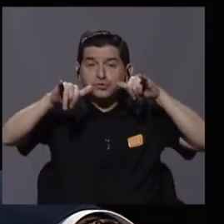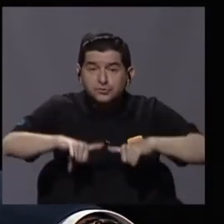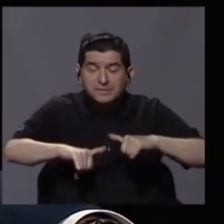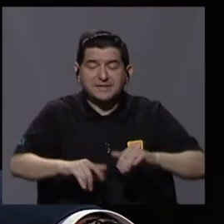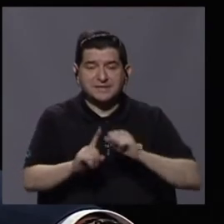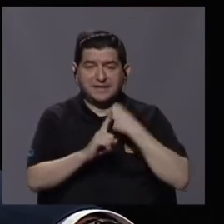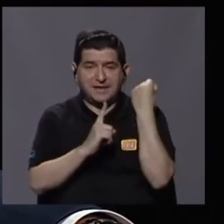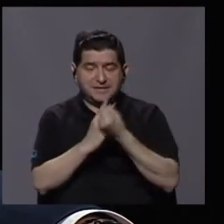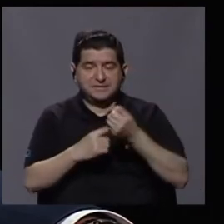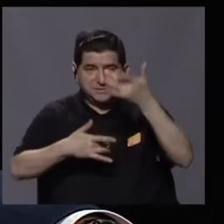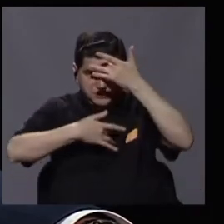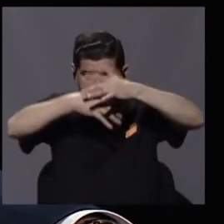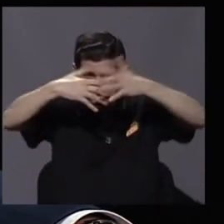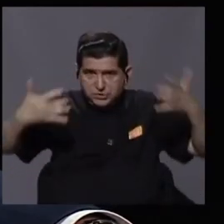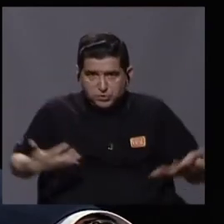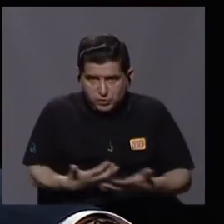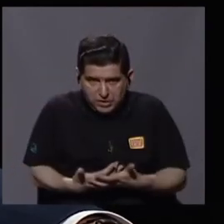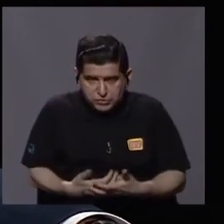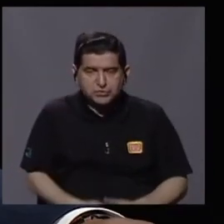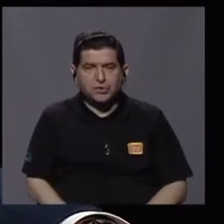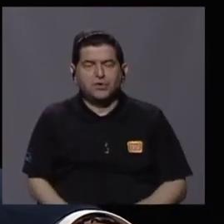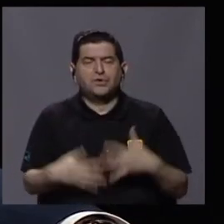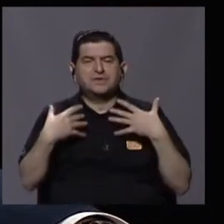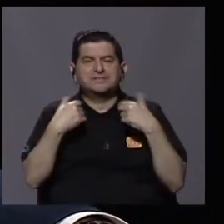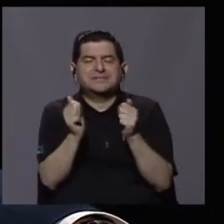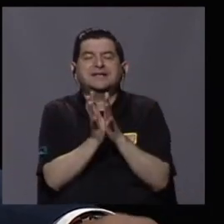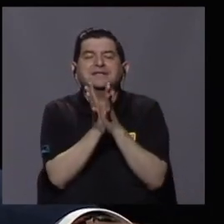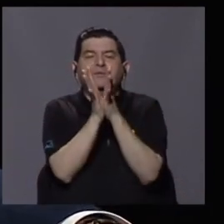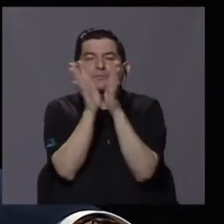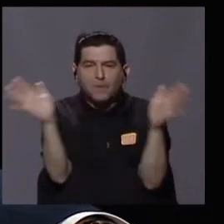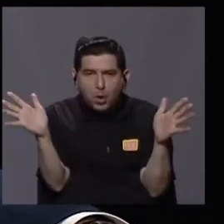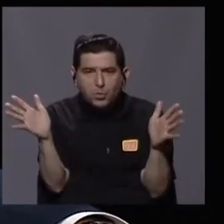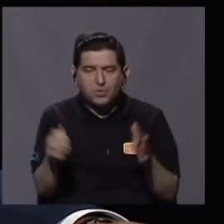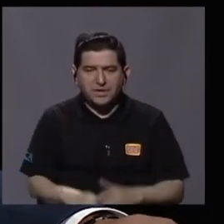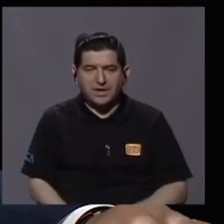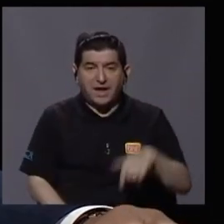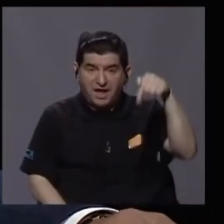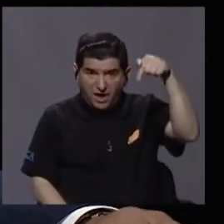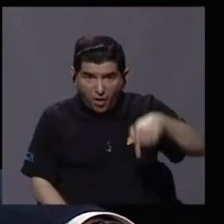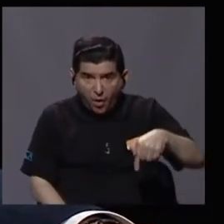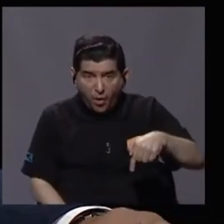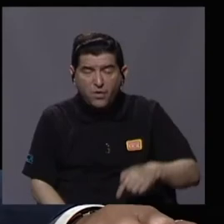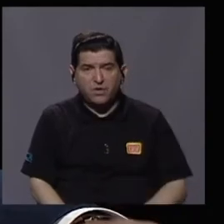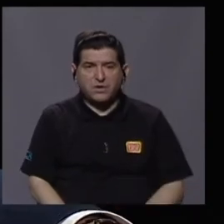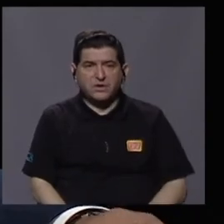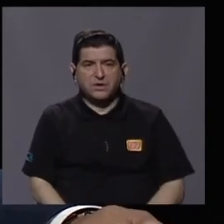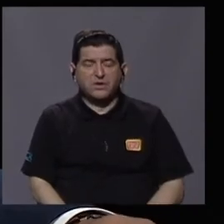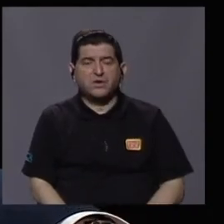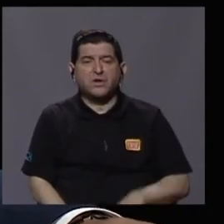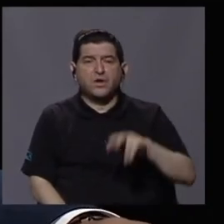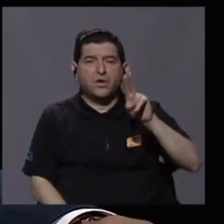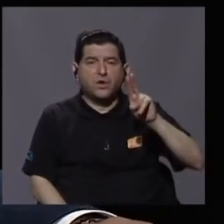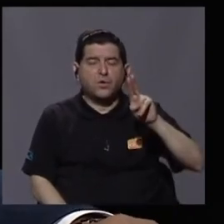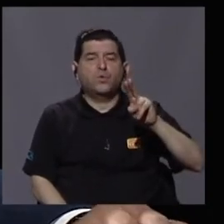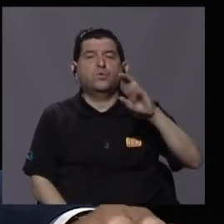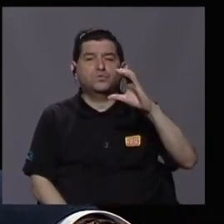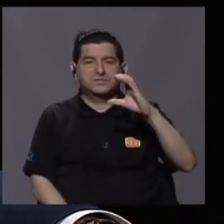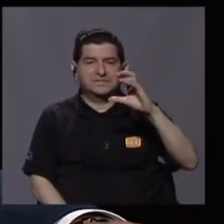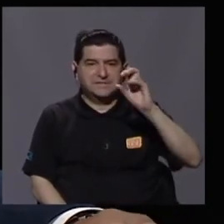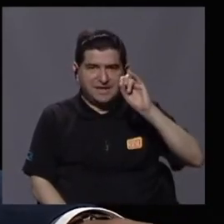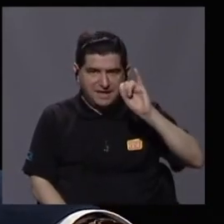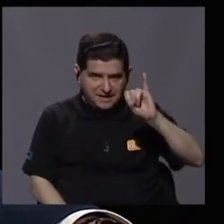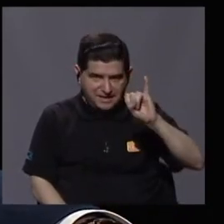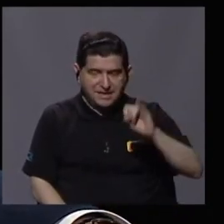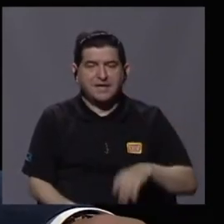pandemia una una sanidad pública que hoy por hoy las unidades de cuidados intensivos le han